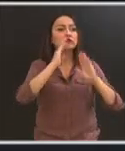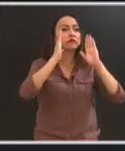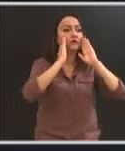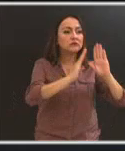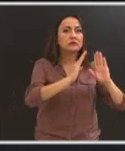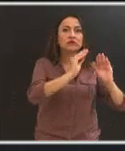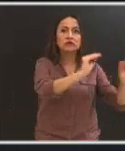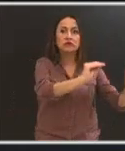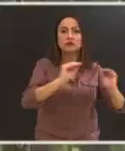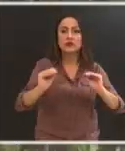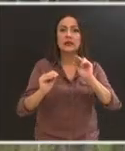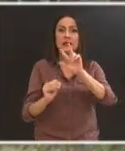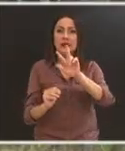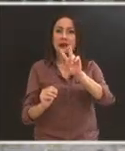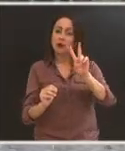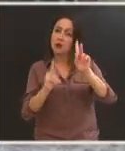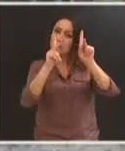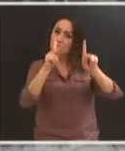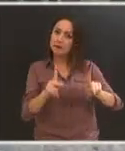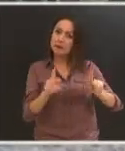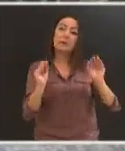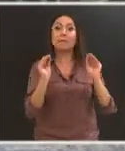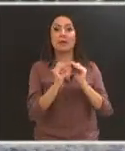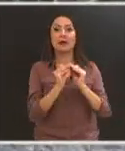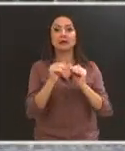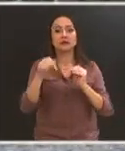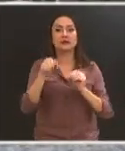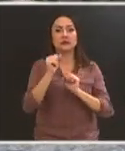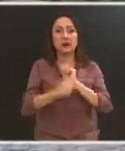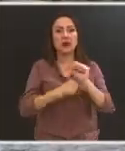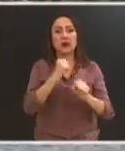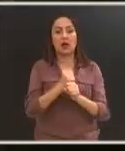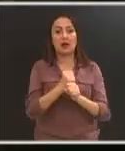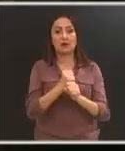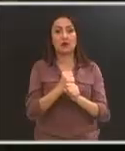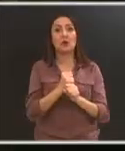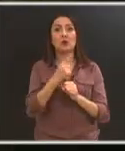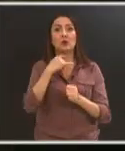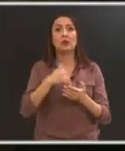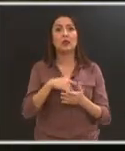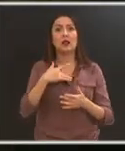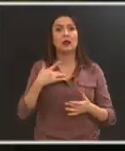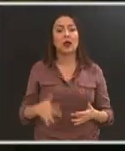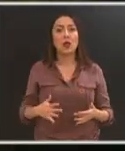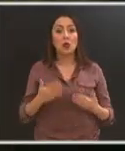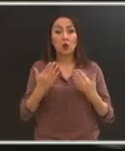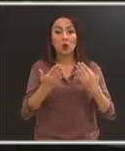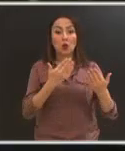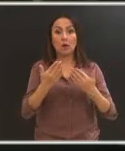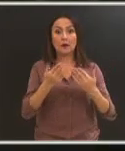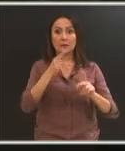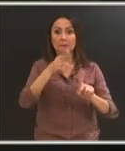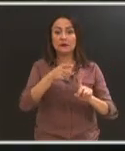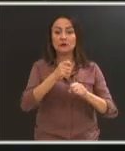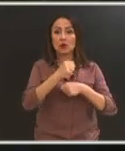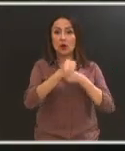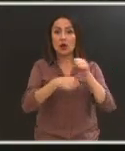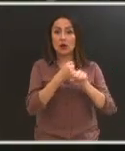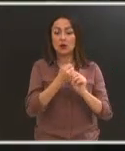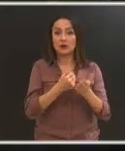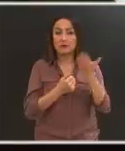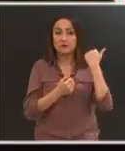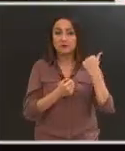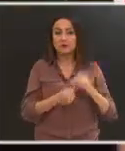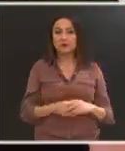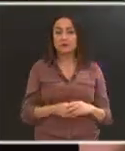y trasladado a 32 pacientes más durante este año en condición crítica, en comparación al mismo periodo en el año